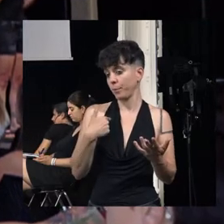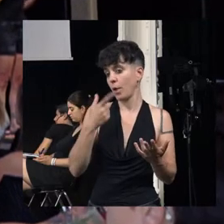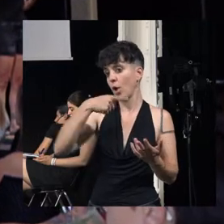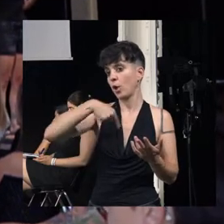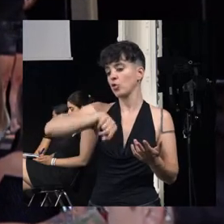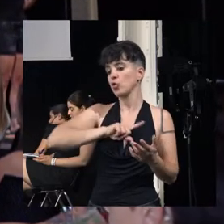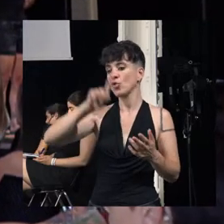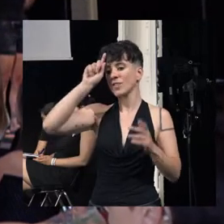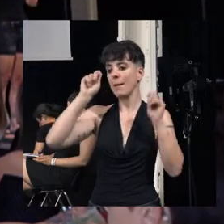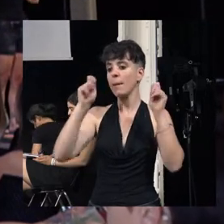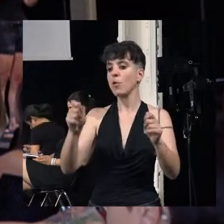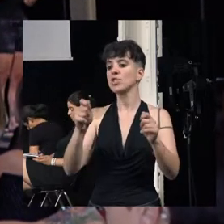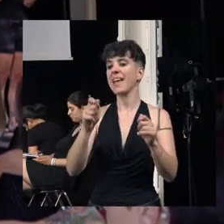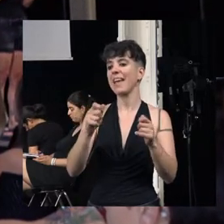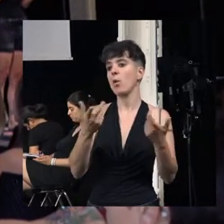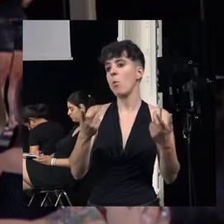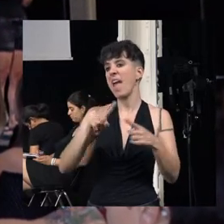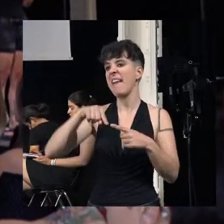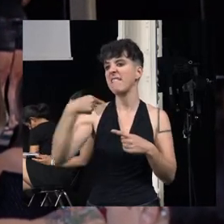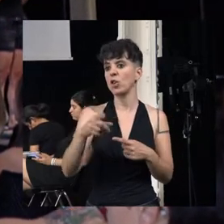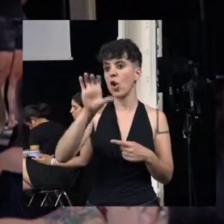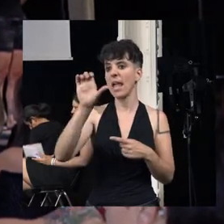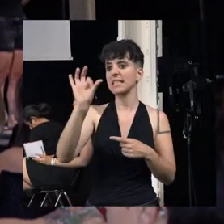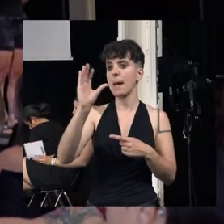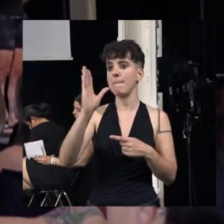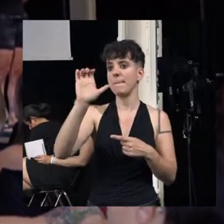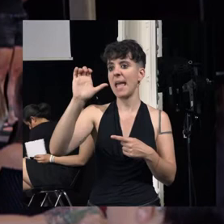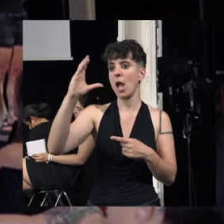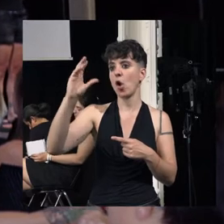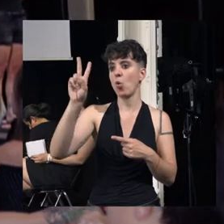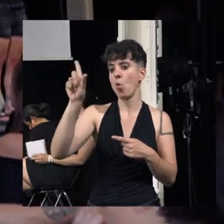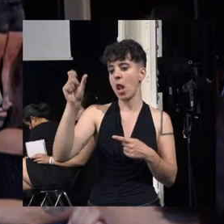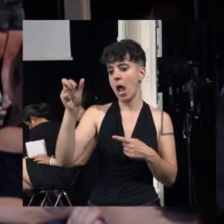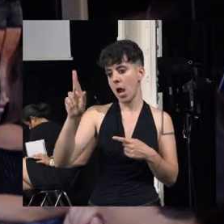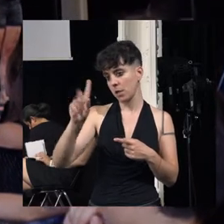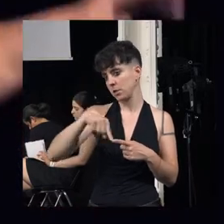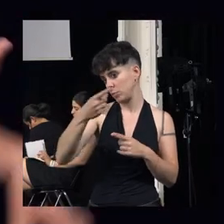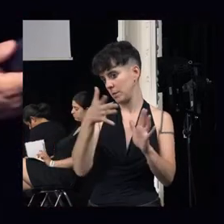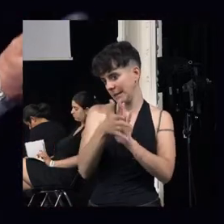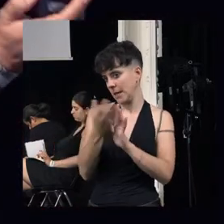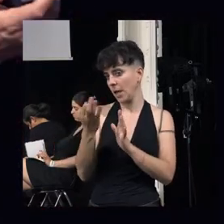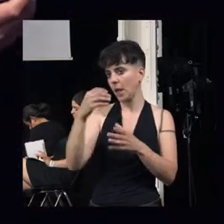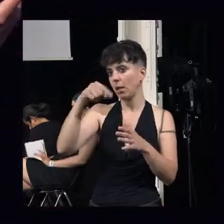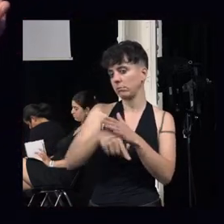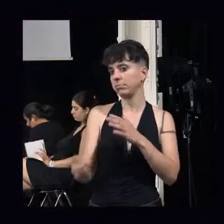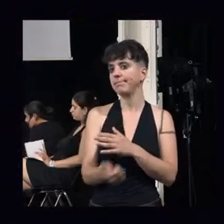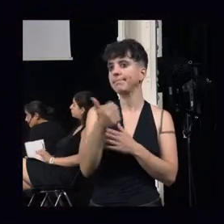efecto especular. Luego paso a explicarlo. Y posteriormente ya no me acuerdo el tercer tema, ya lo veremos.